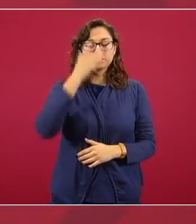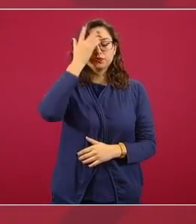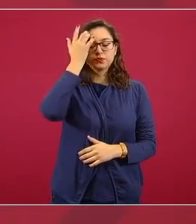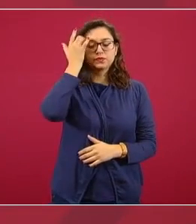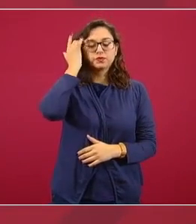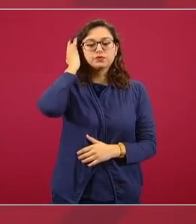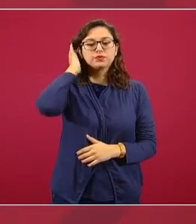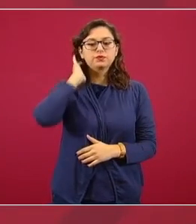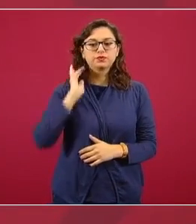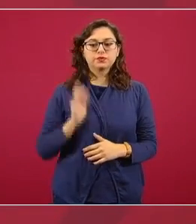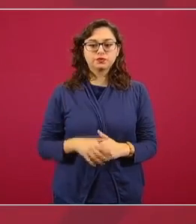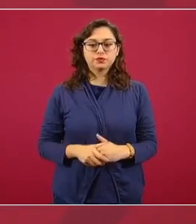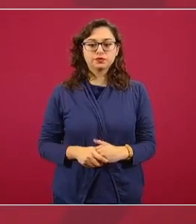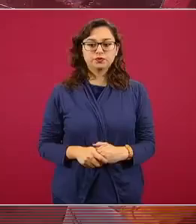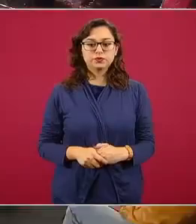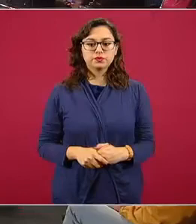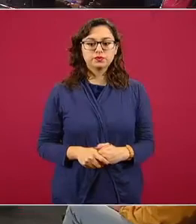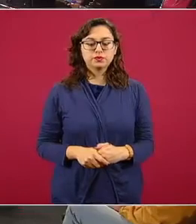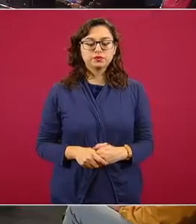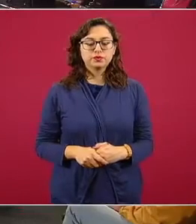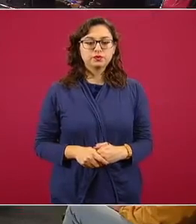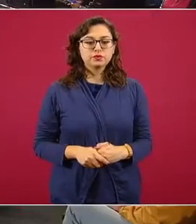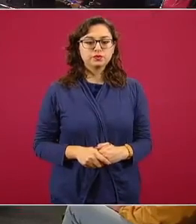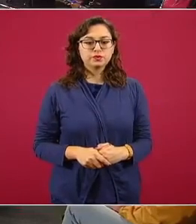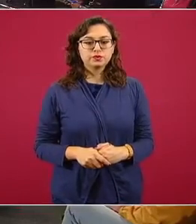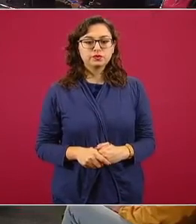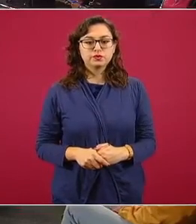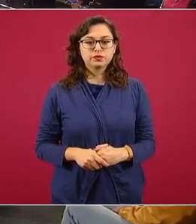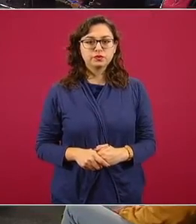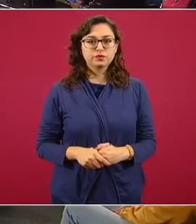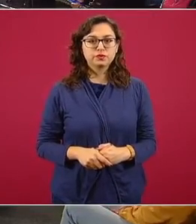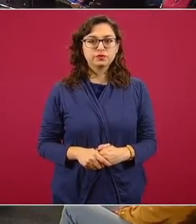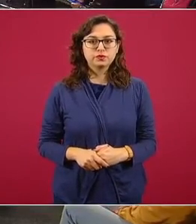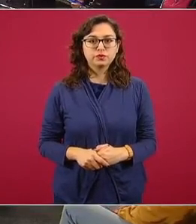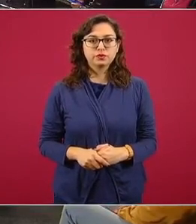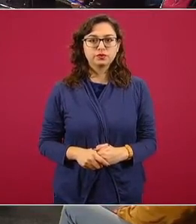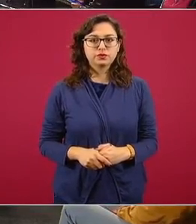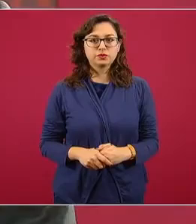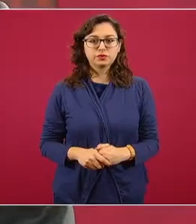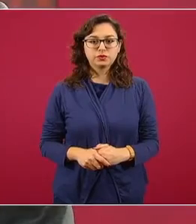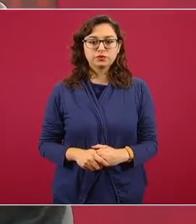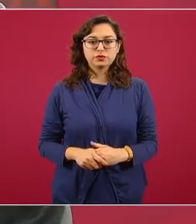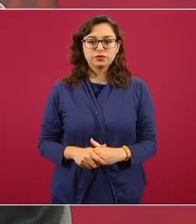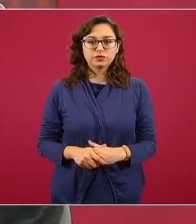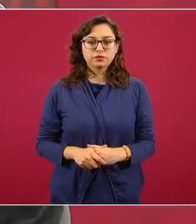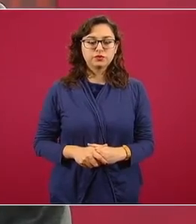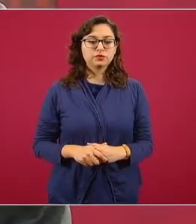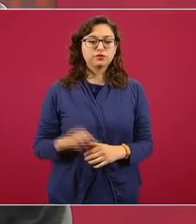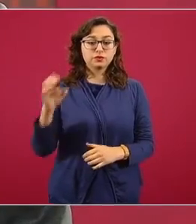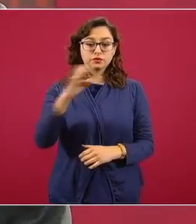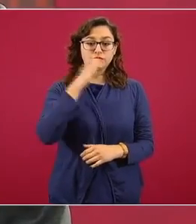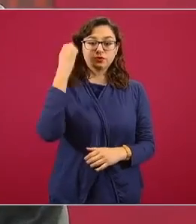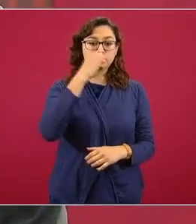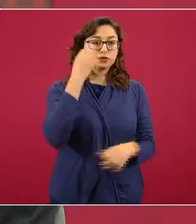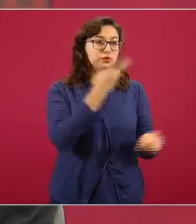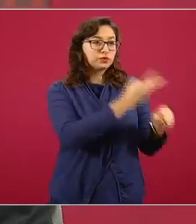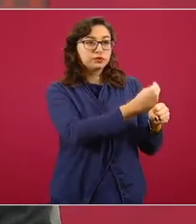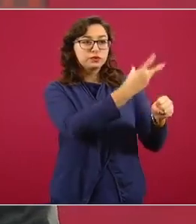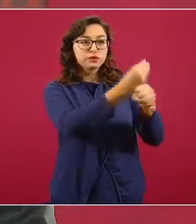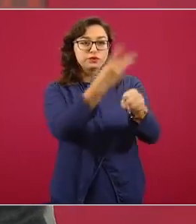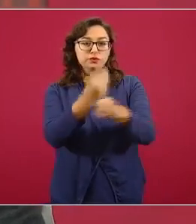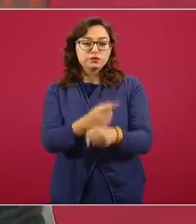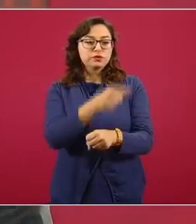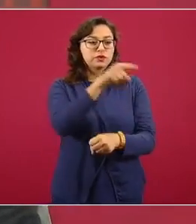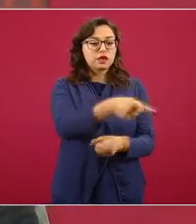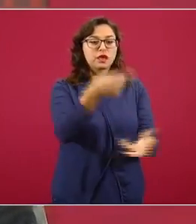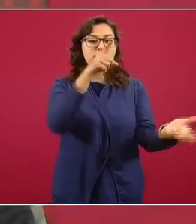entregarles el presupuesto del mantenimiento de las escuelas a las sociedades de madres y de